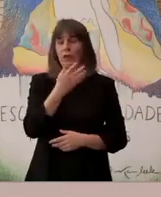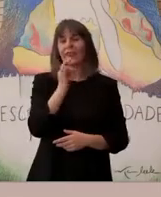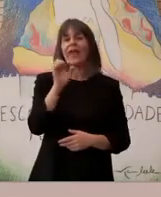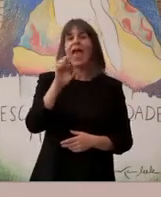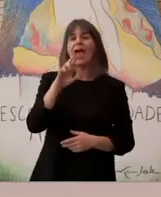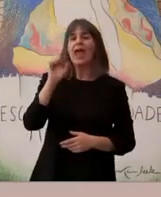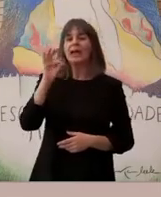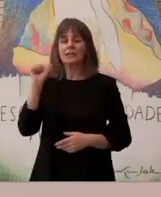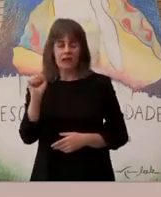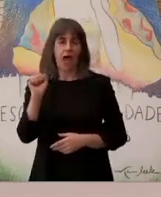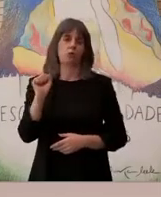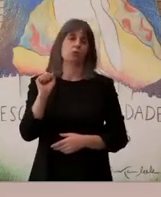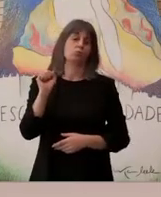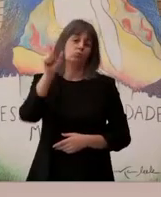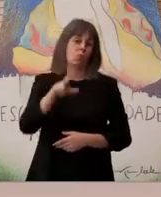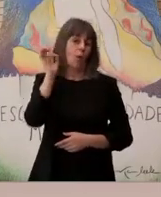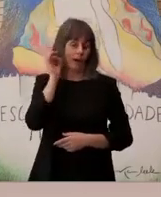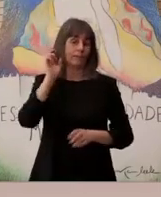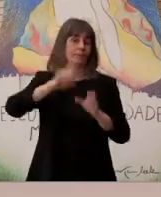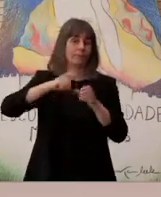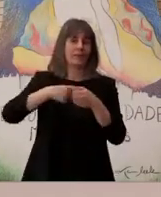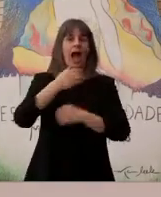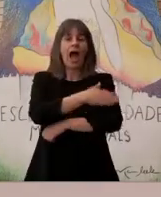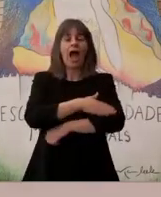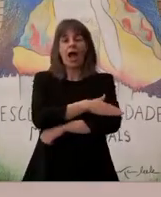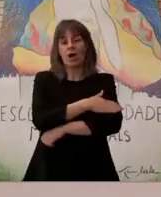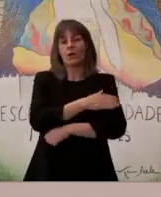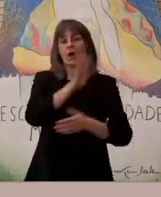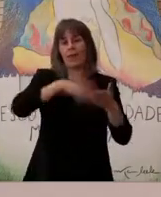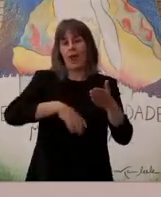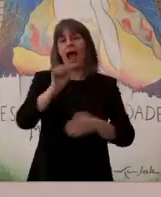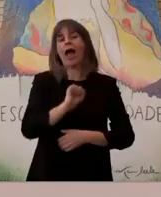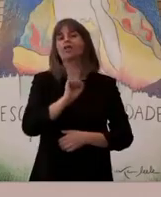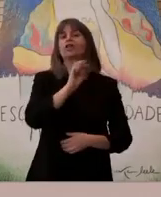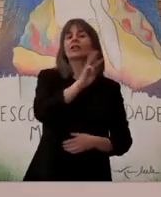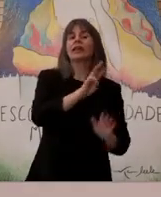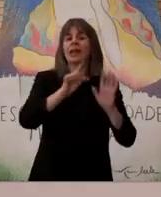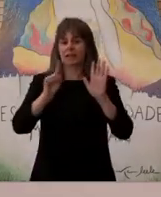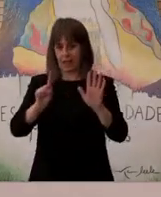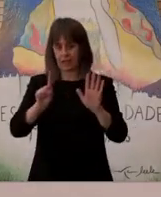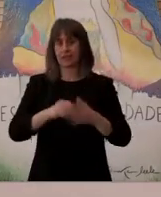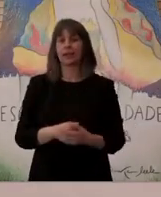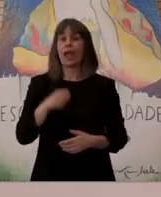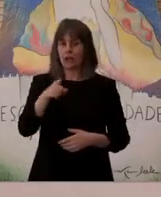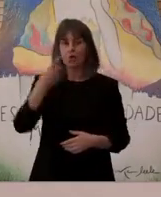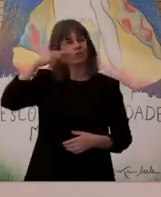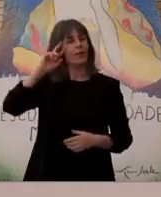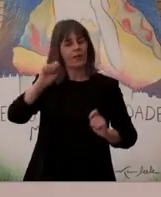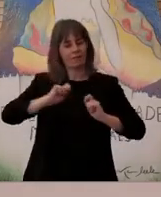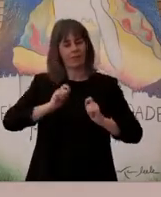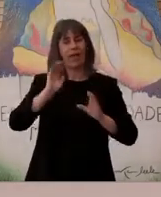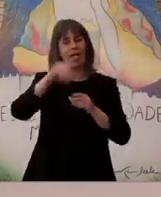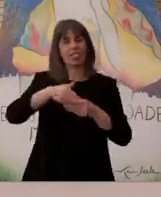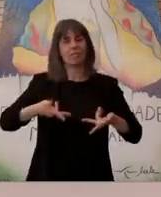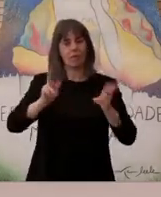participaran o gobierno Catalán no 36 o 39 eso fue una experiencia y efectivamente o que no o más importante